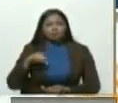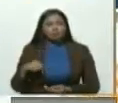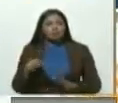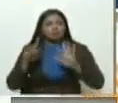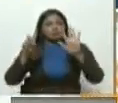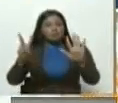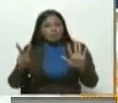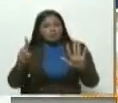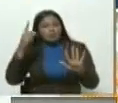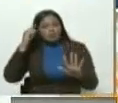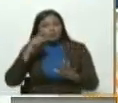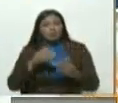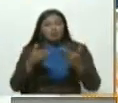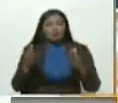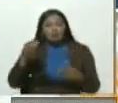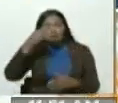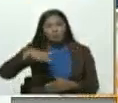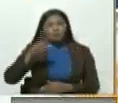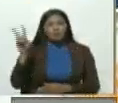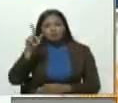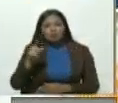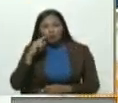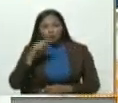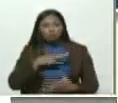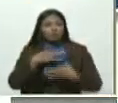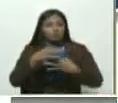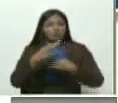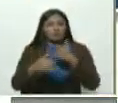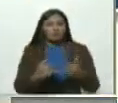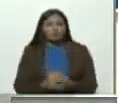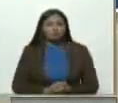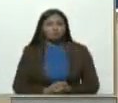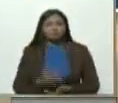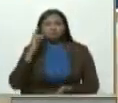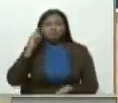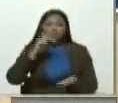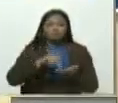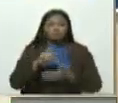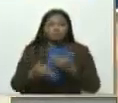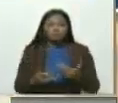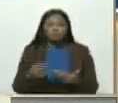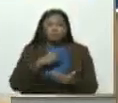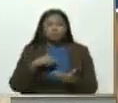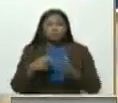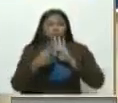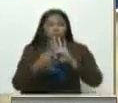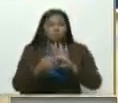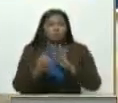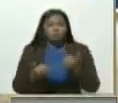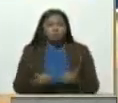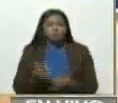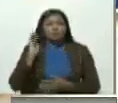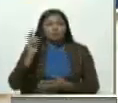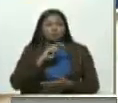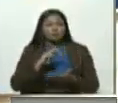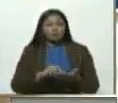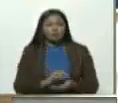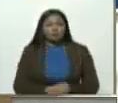7 días, el pueblo venezolano, los interesados, se presenten ante esta Asamblea